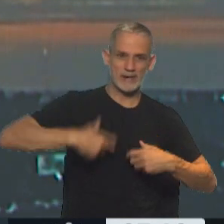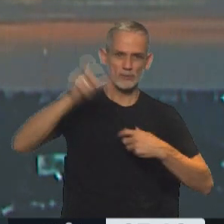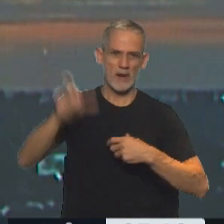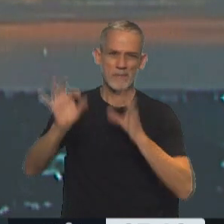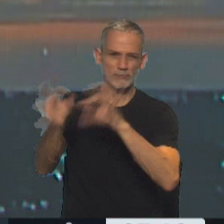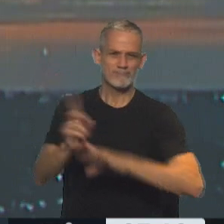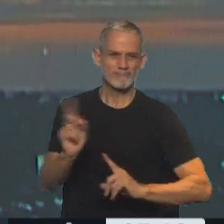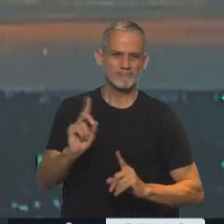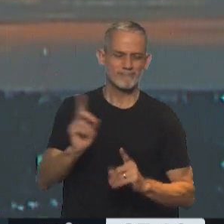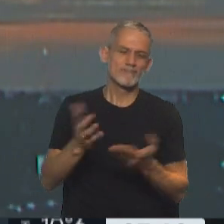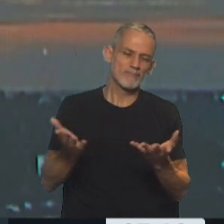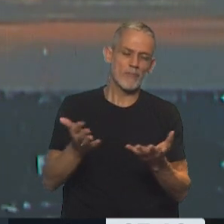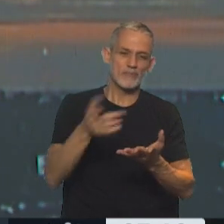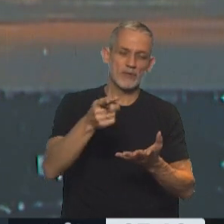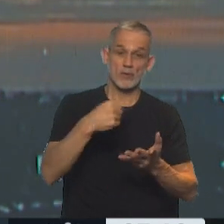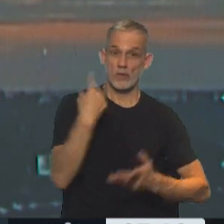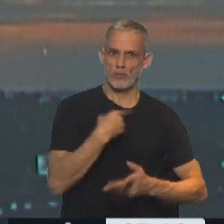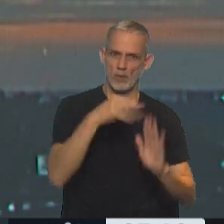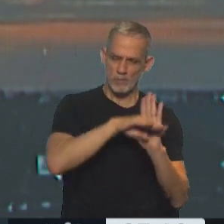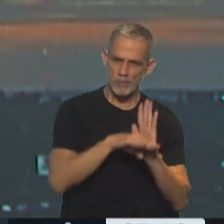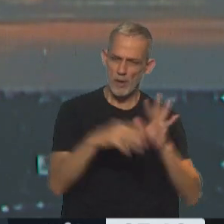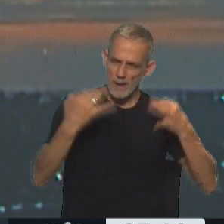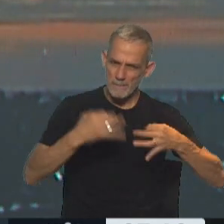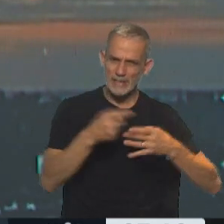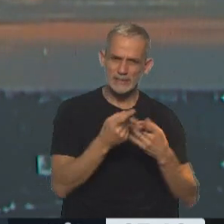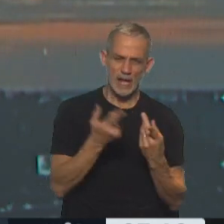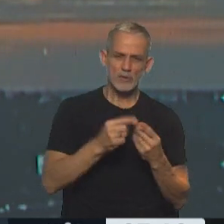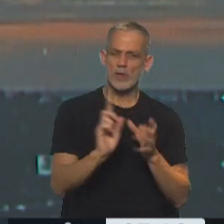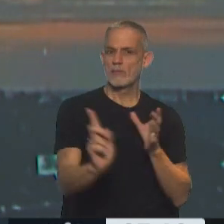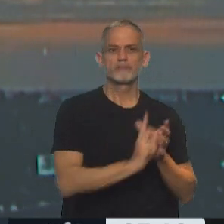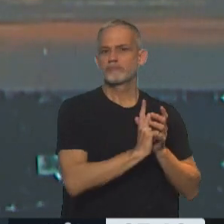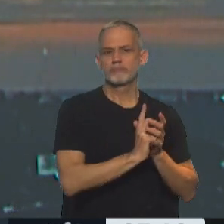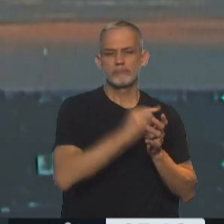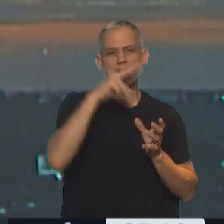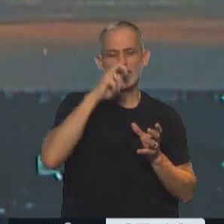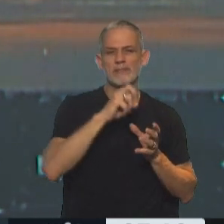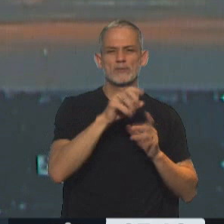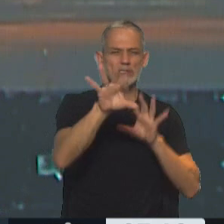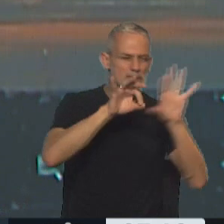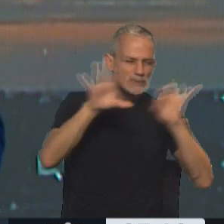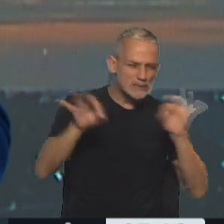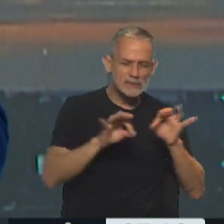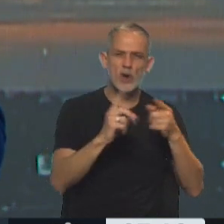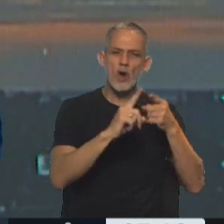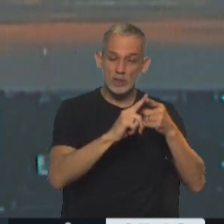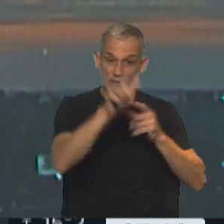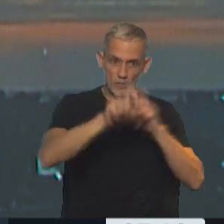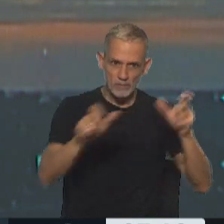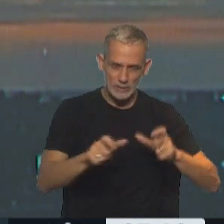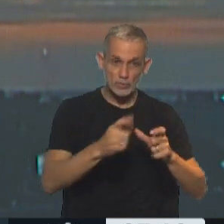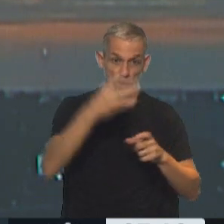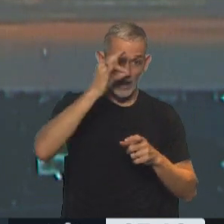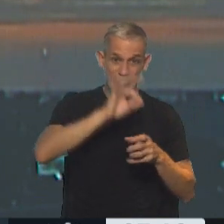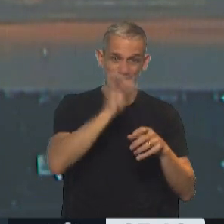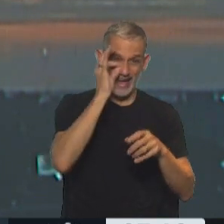un programa de hantavirus donde se hace un aislamiento respiratorio selectivo de los contactos estrechos